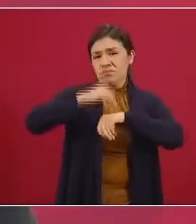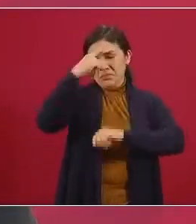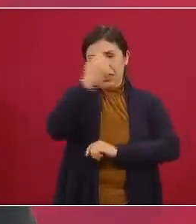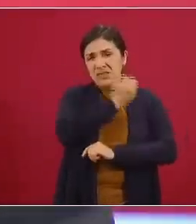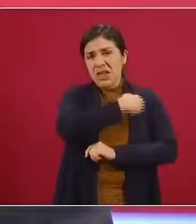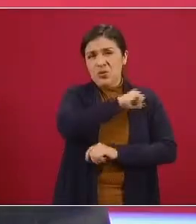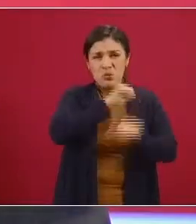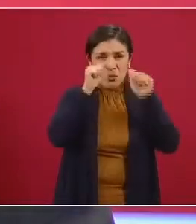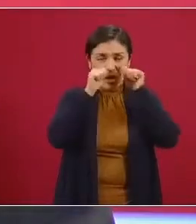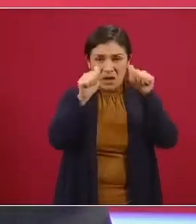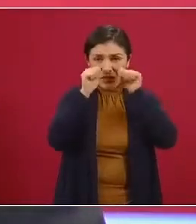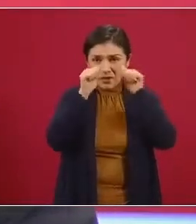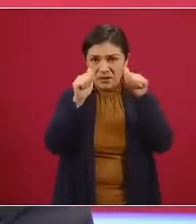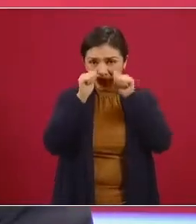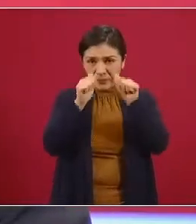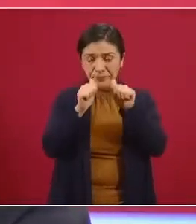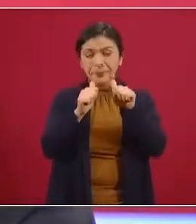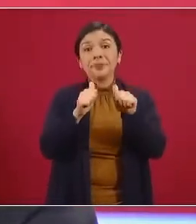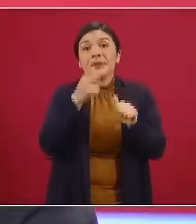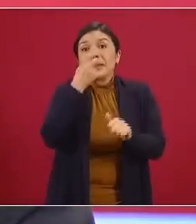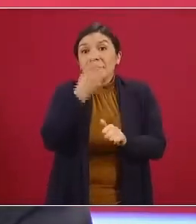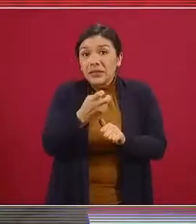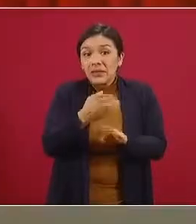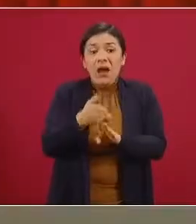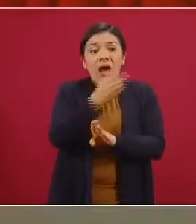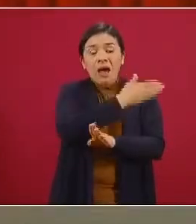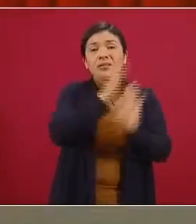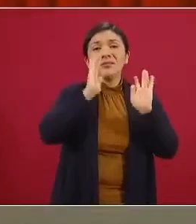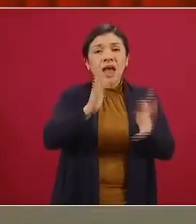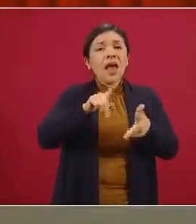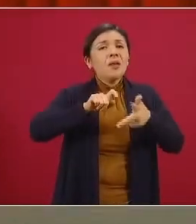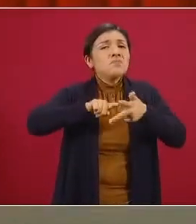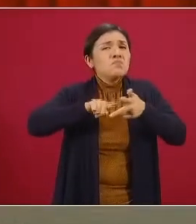salud, lo cual de origen ya era un problema